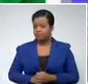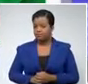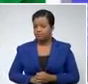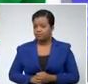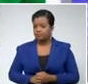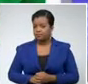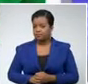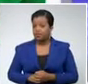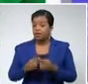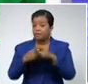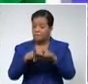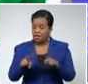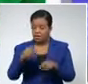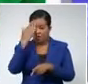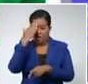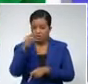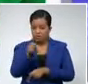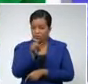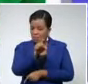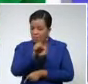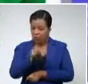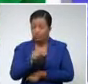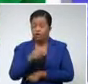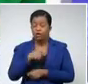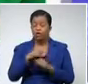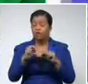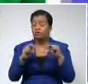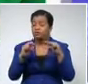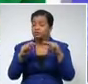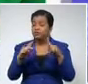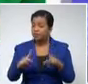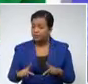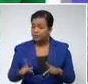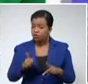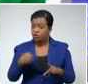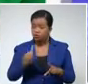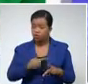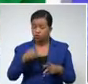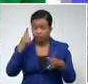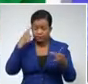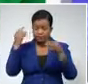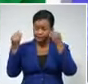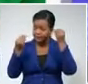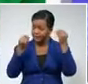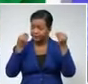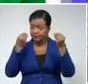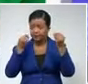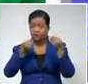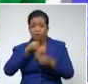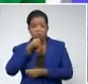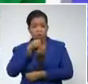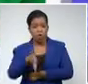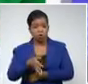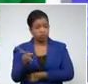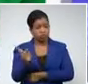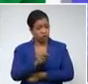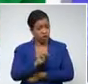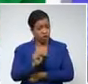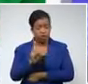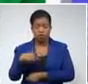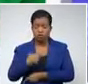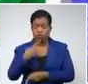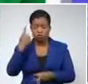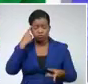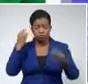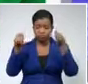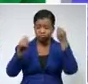pie, yo reitero nuestra alarma, que no es por gusto, la alarma de los pediatras, de los